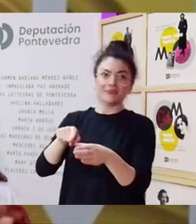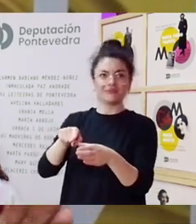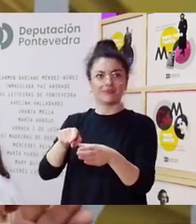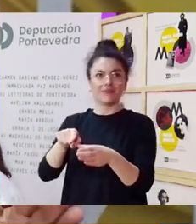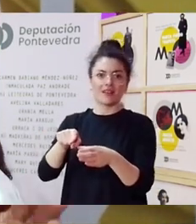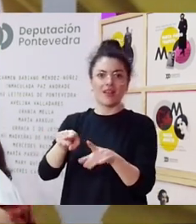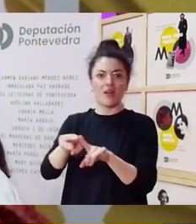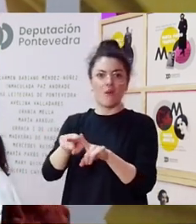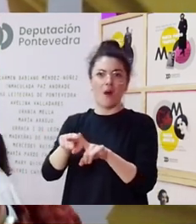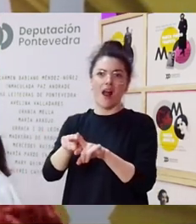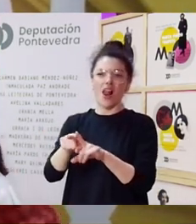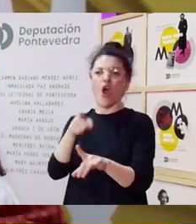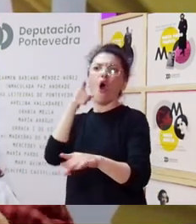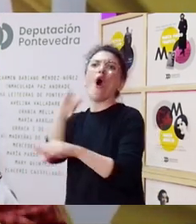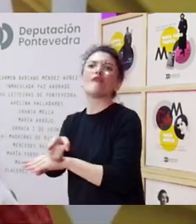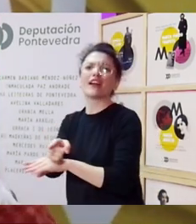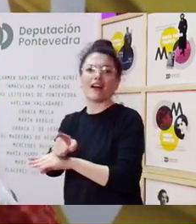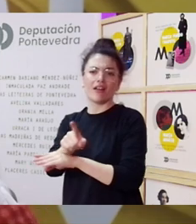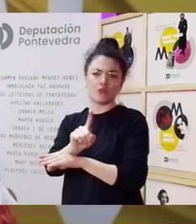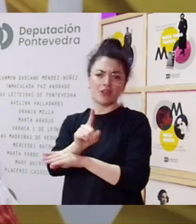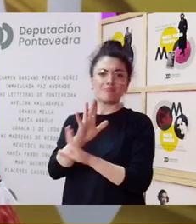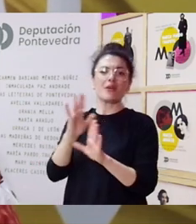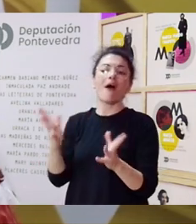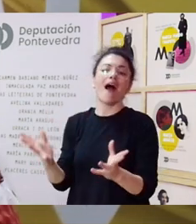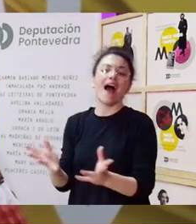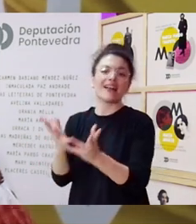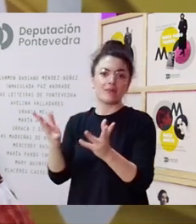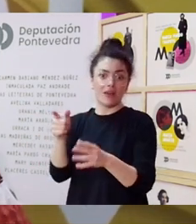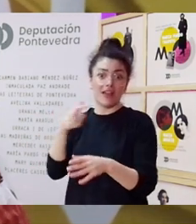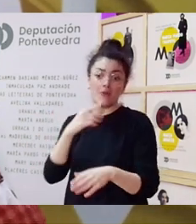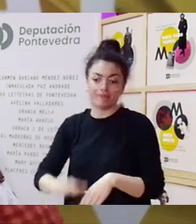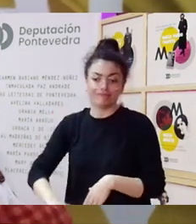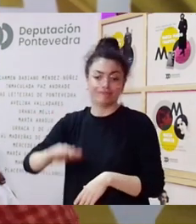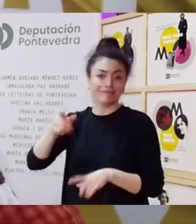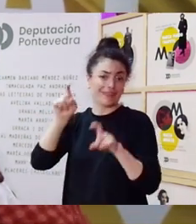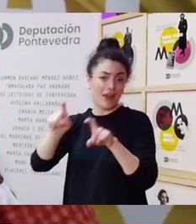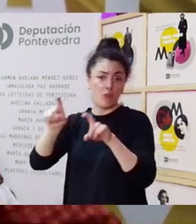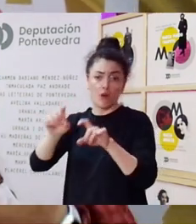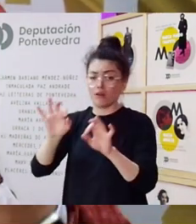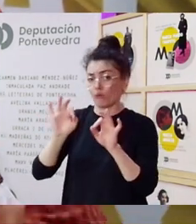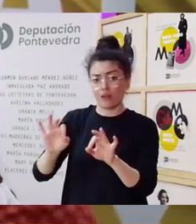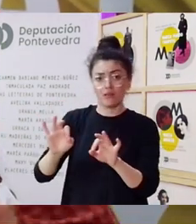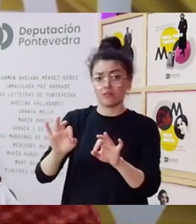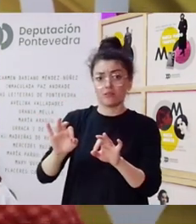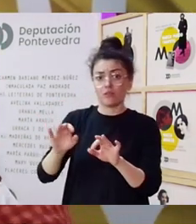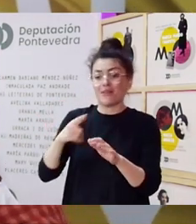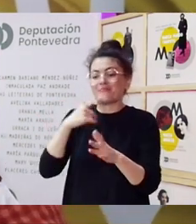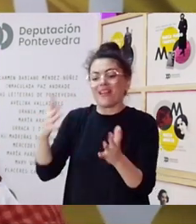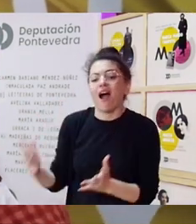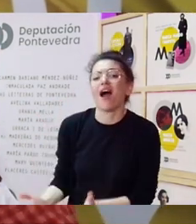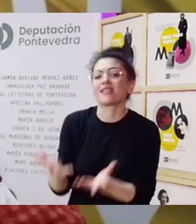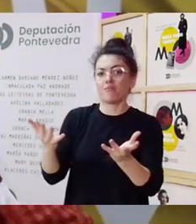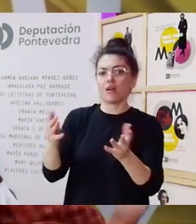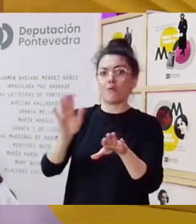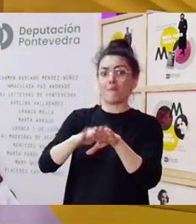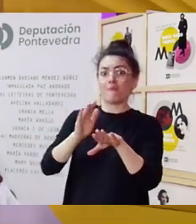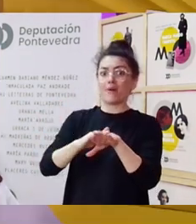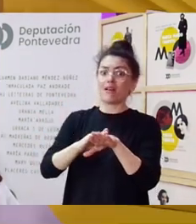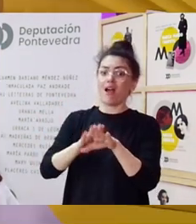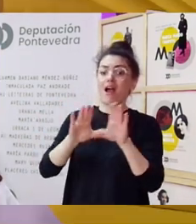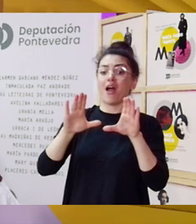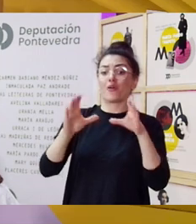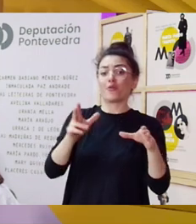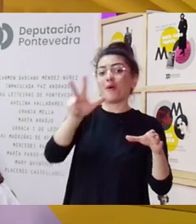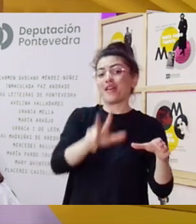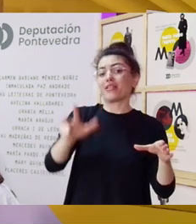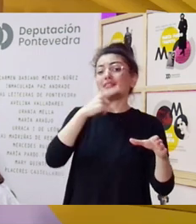non creo que obligaran, pero animárono, criárono, educárono desa maneira e empuxárono un pouco a ir a servir a la